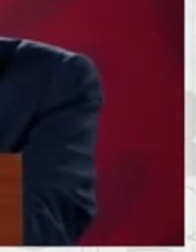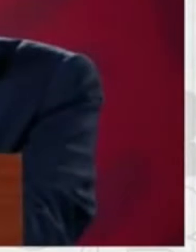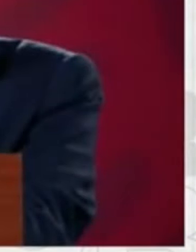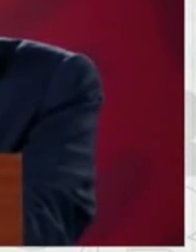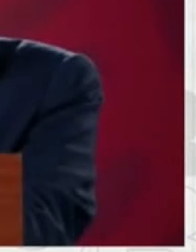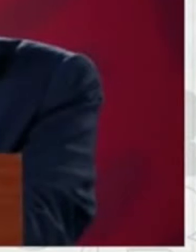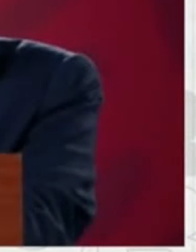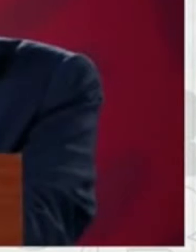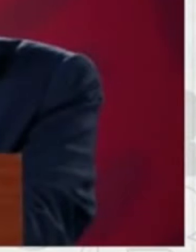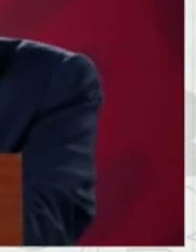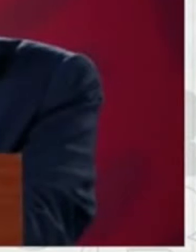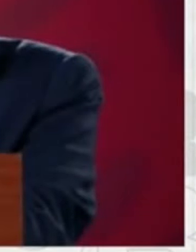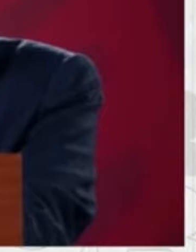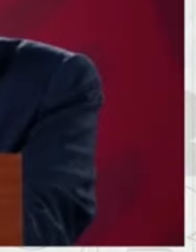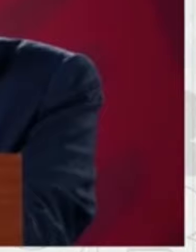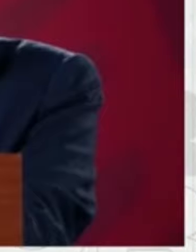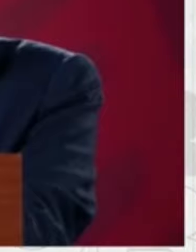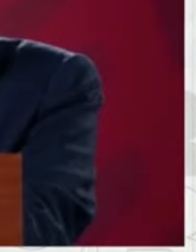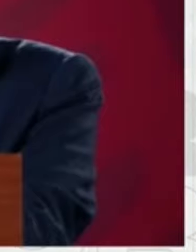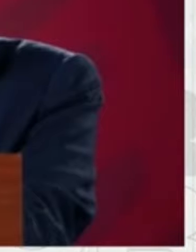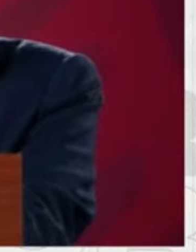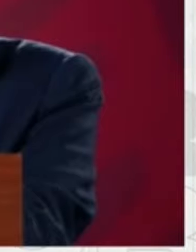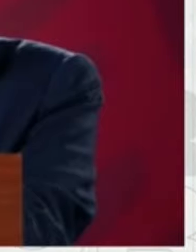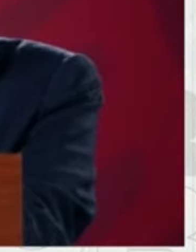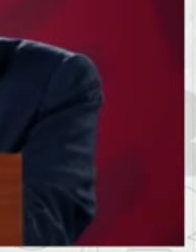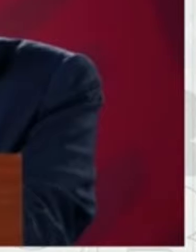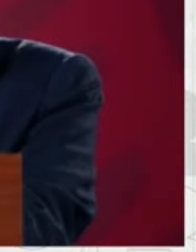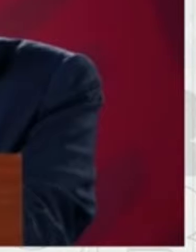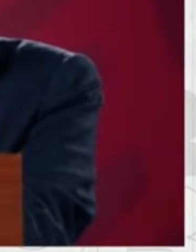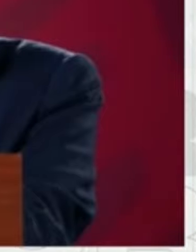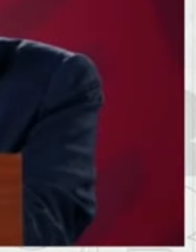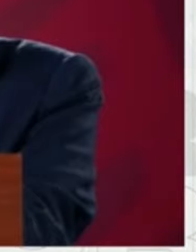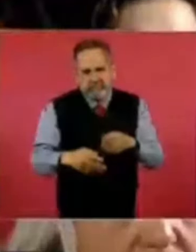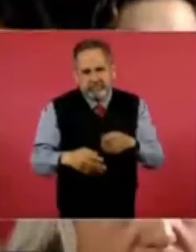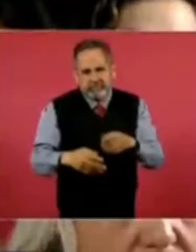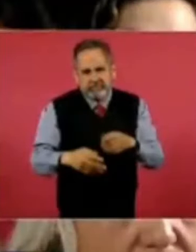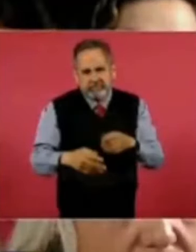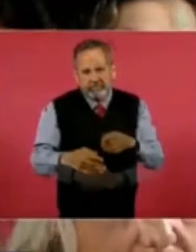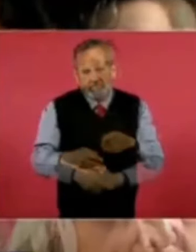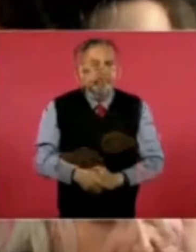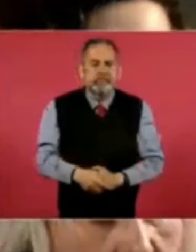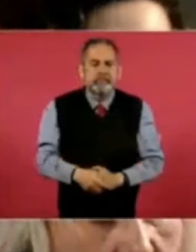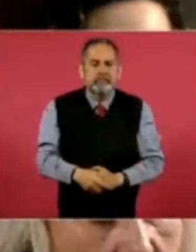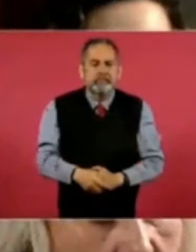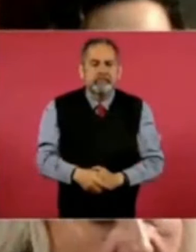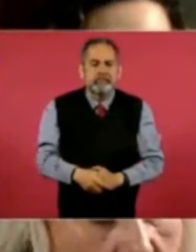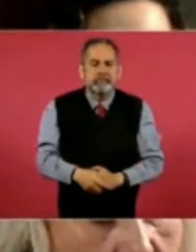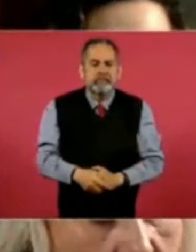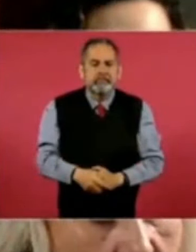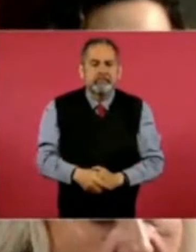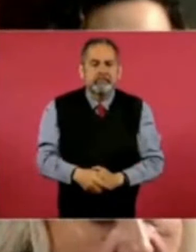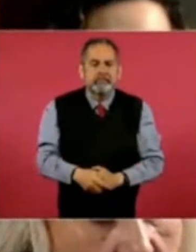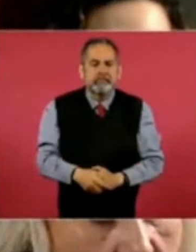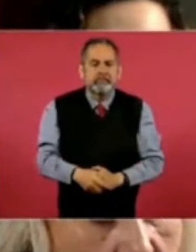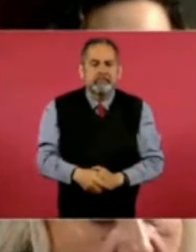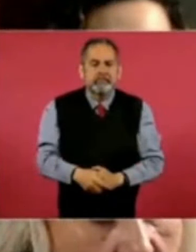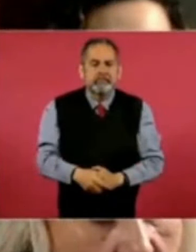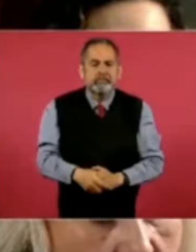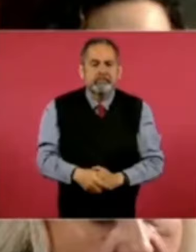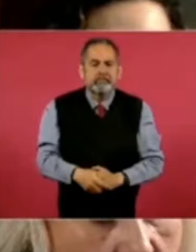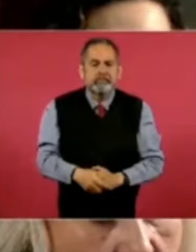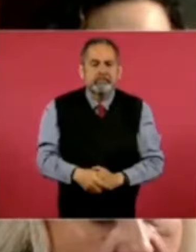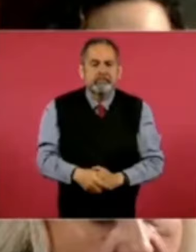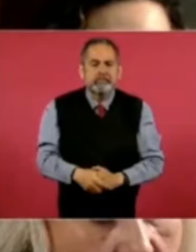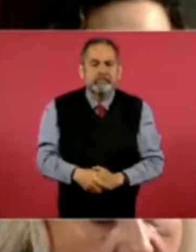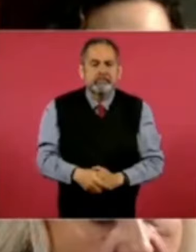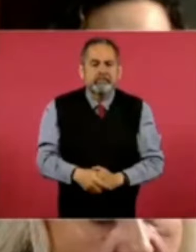haber ahí un enfrentamiento duro con Reinaide, se agarran del chongo, Reinaide no lo quiere aceptar, ¿no?